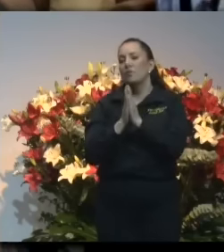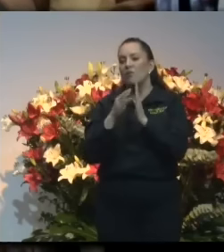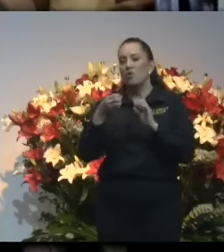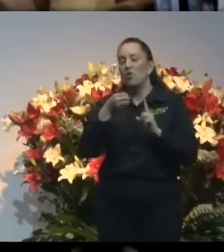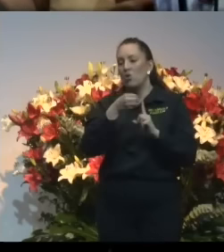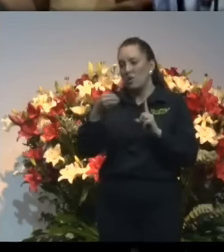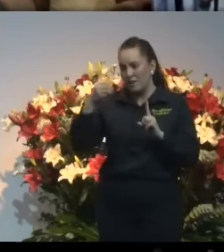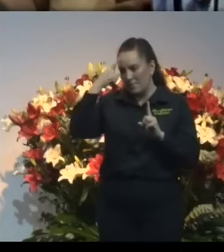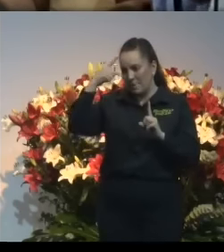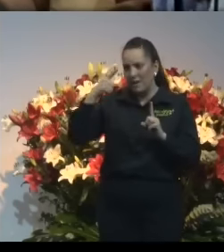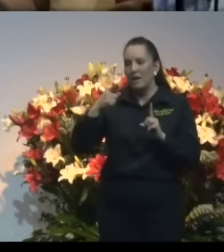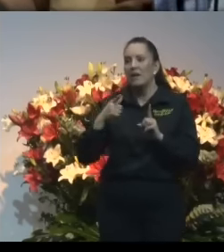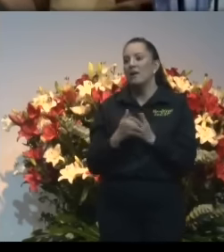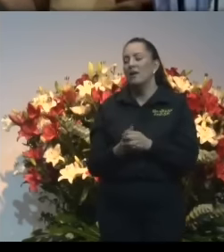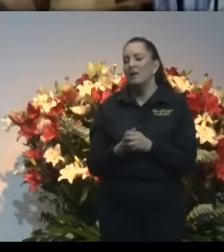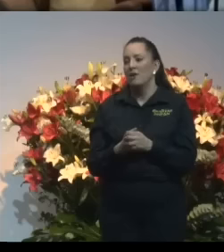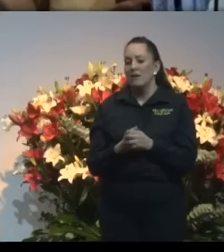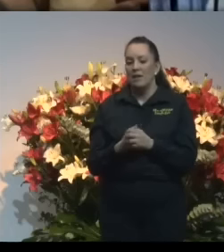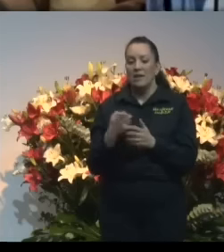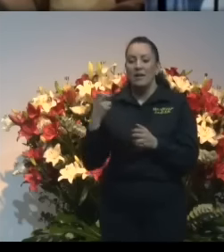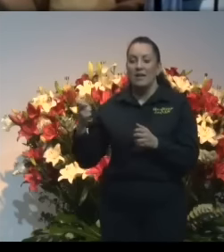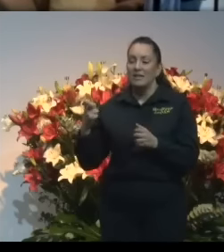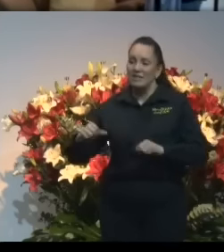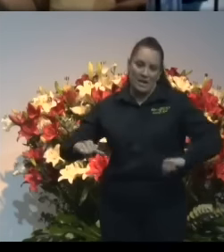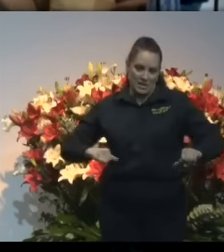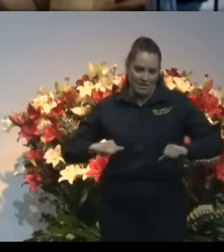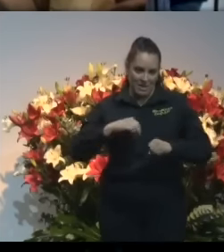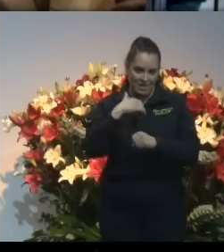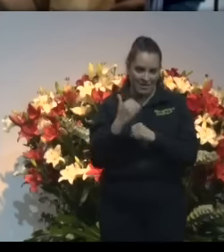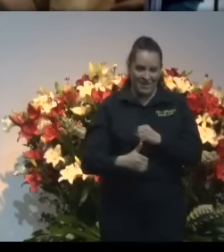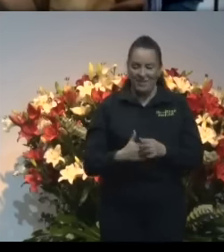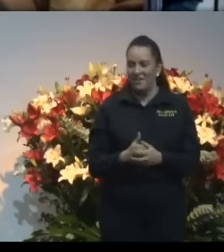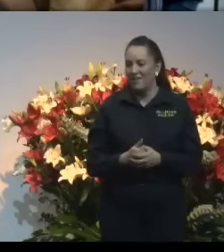momento a que termine este segmento.